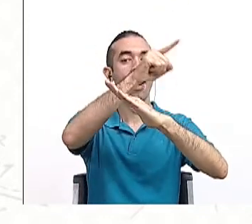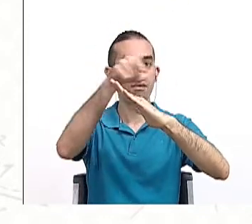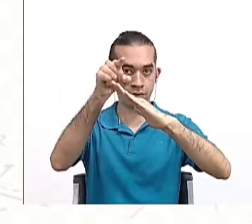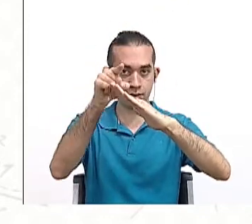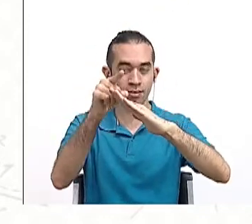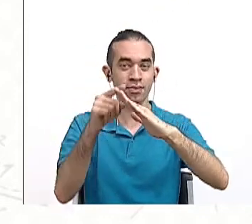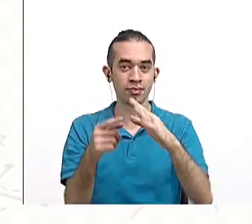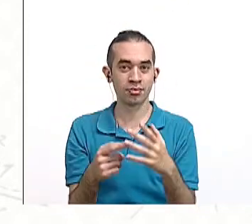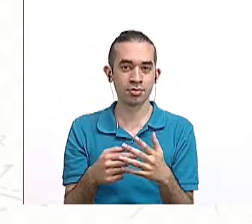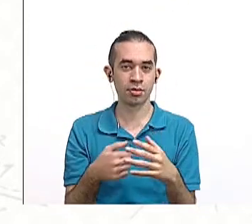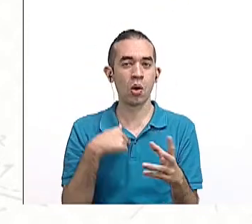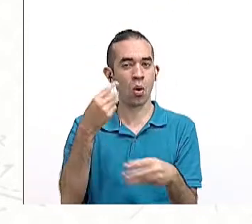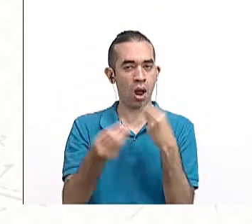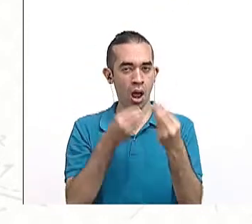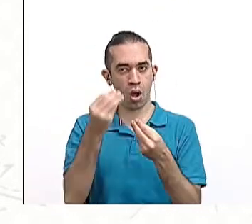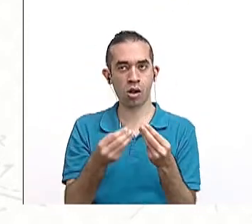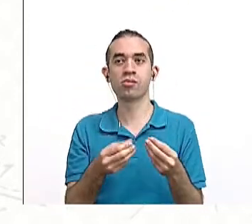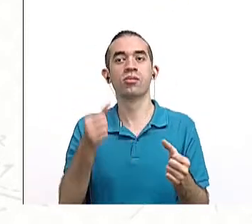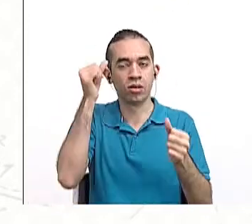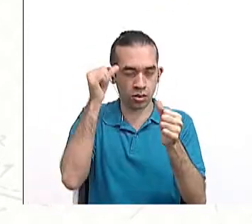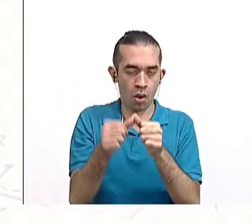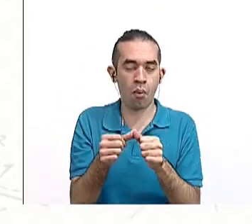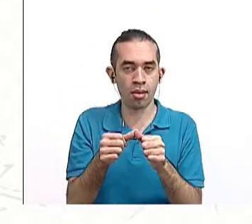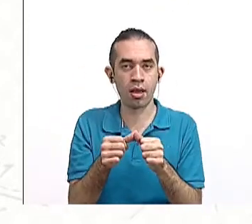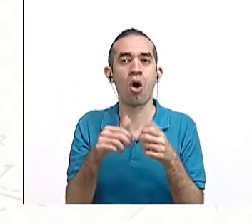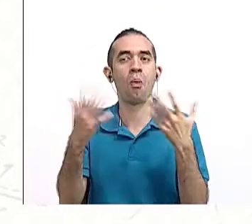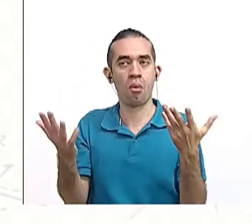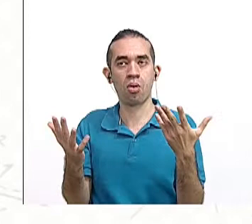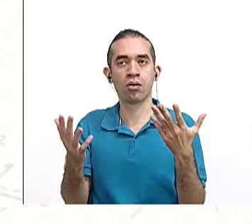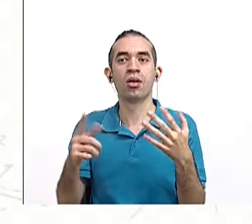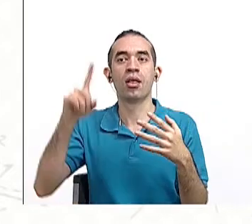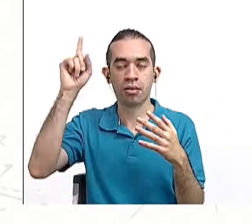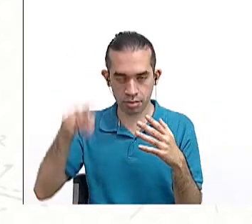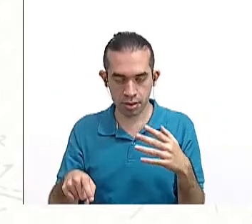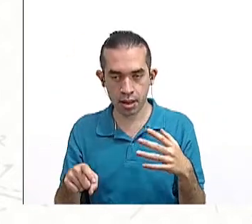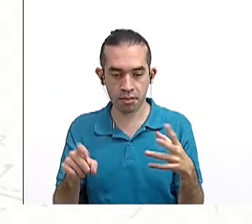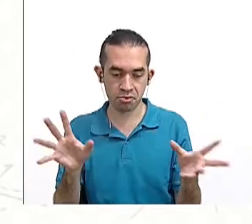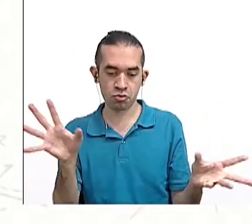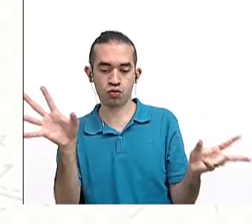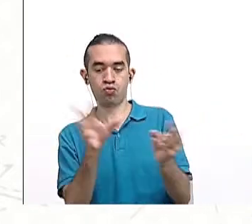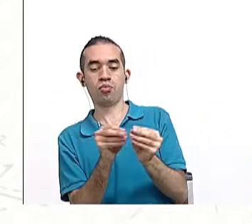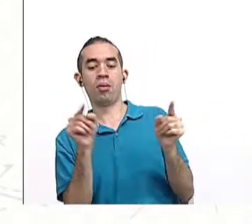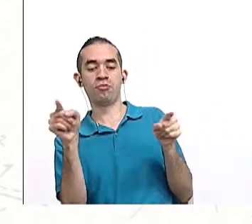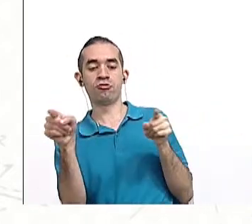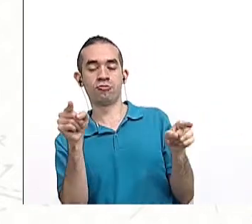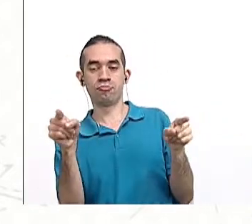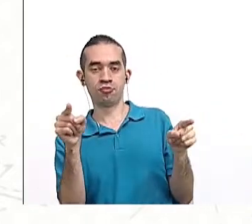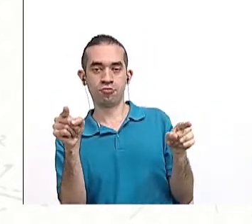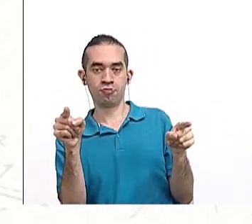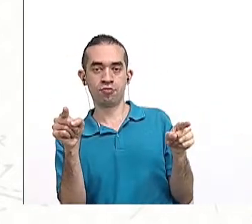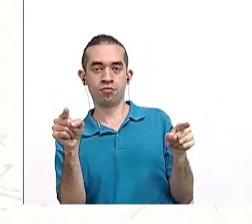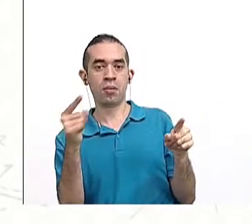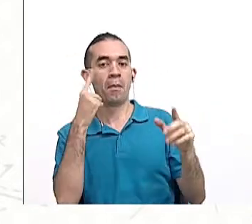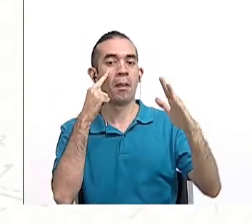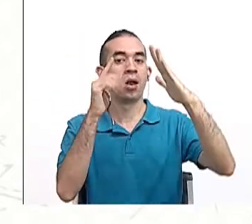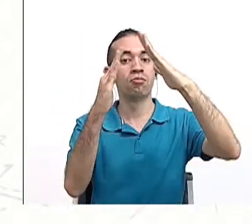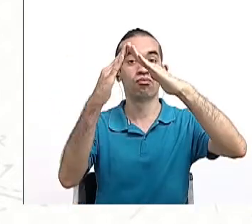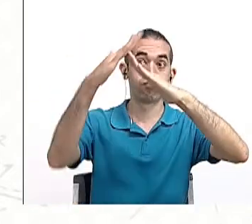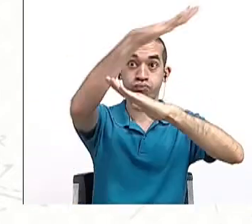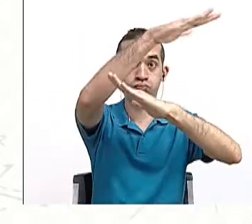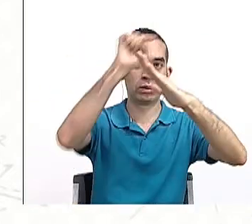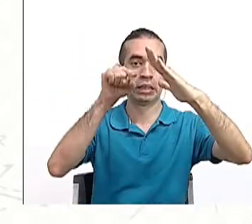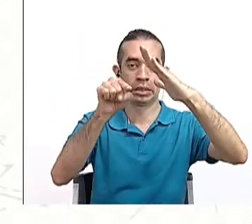acuerdan que voy a hacer el valor de alfa lo determinamos sumando tienes a los dos ángulos internos que no están